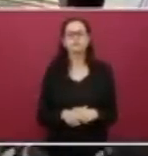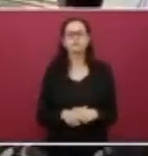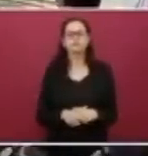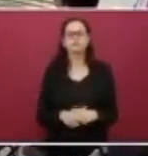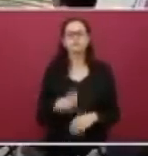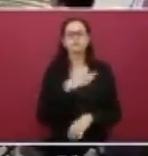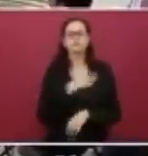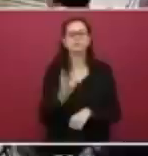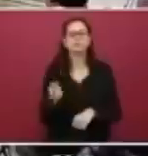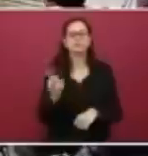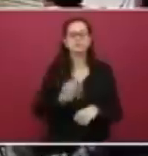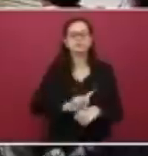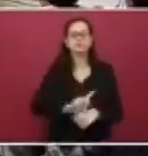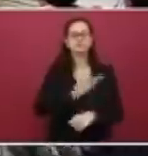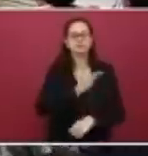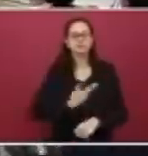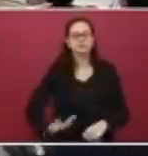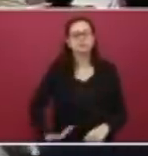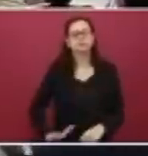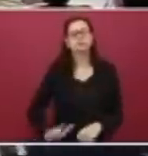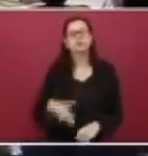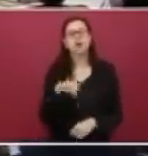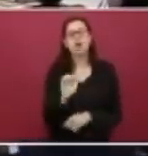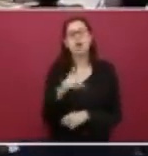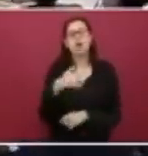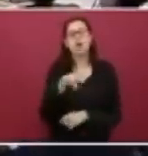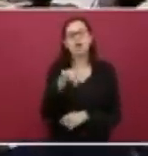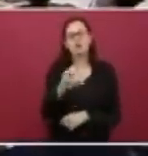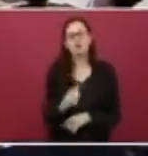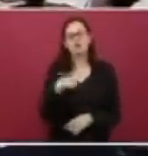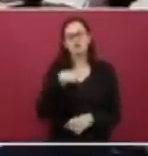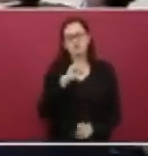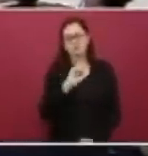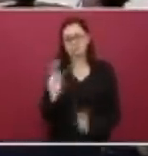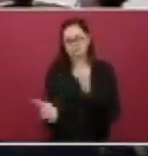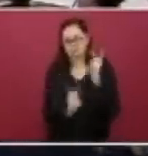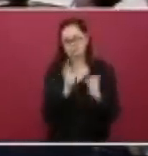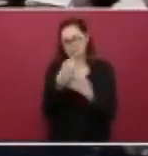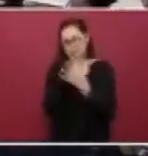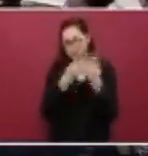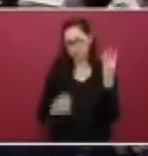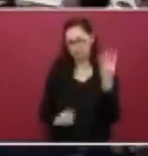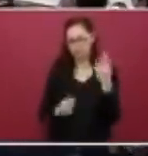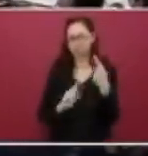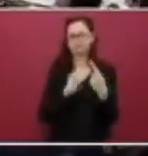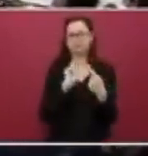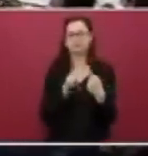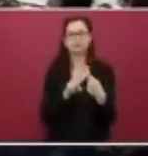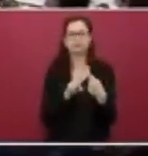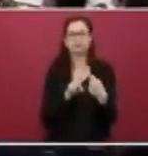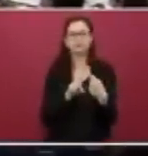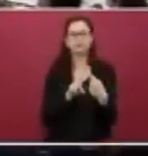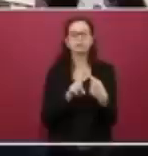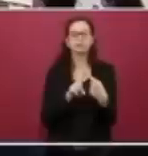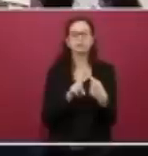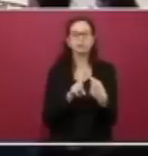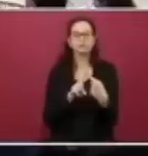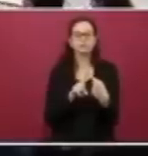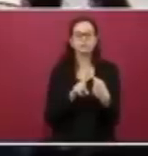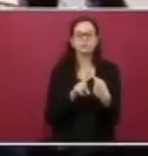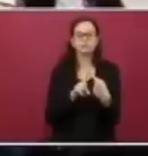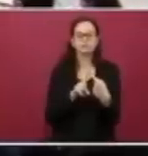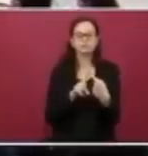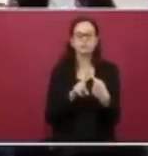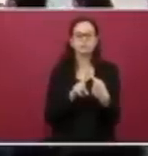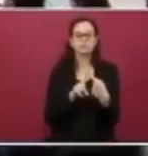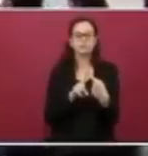buen día presidente andrés manuel lópez obrador tengo varias preguntas la primera si está considerando